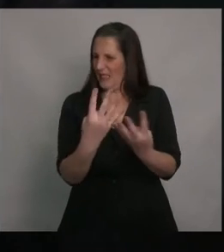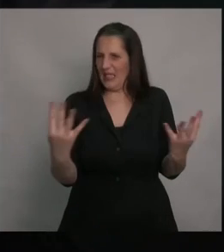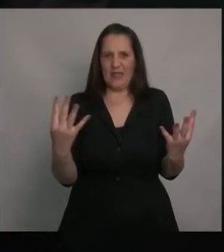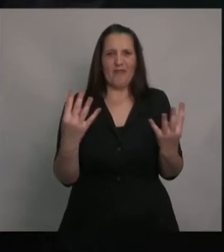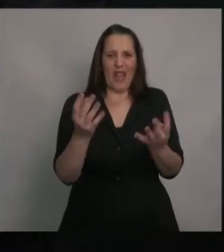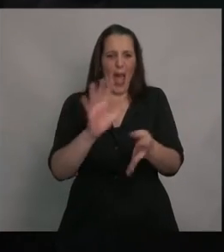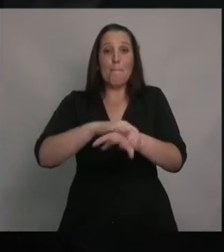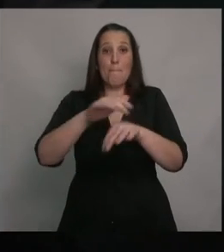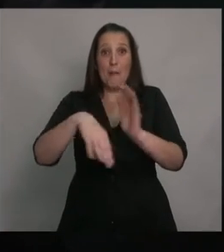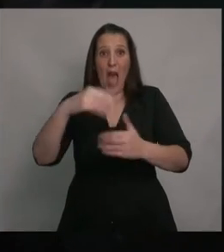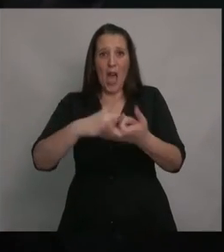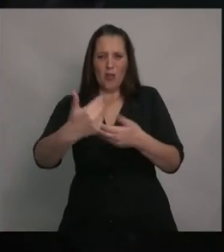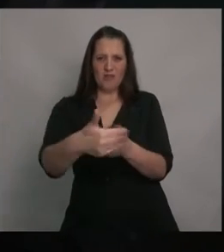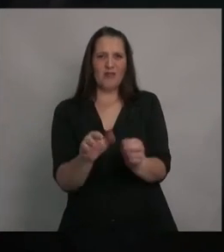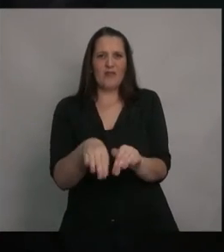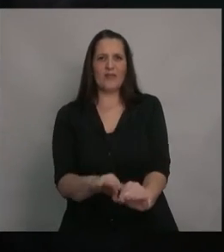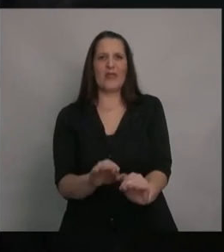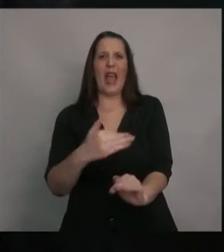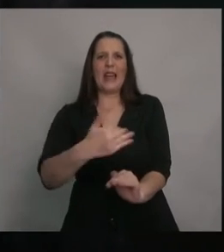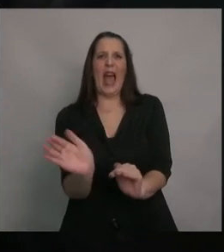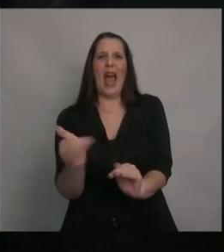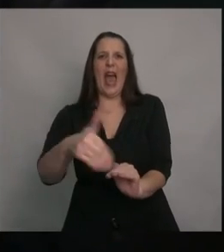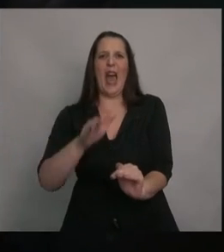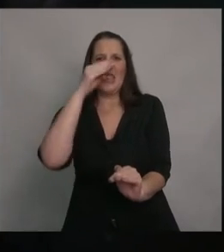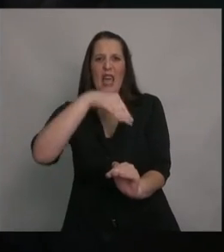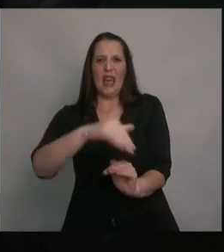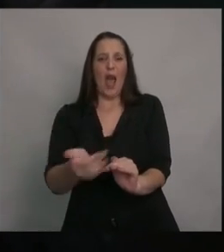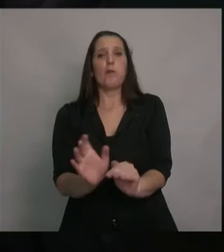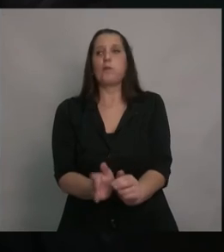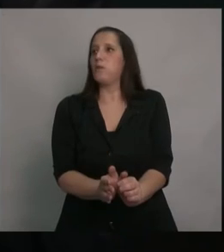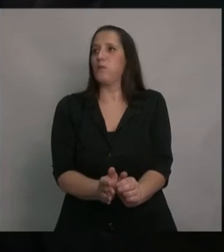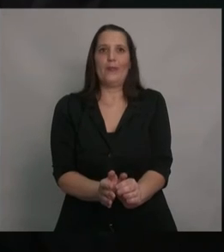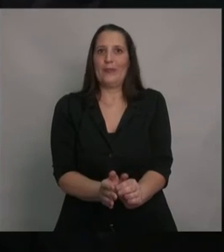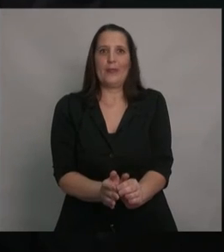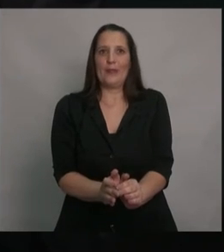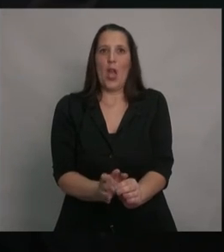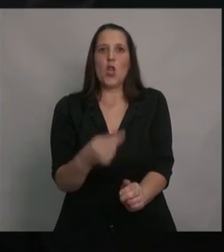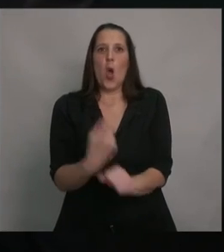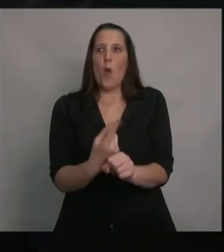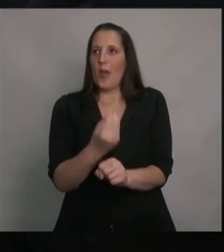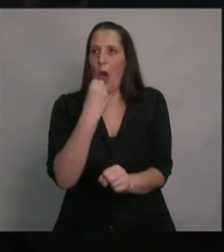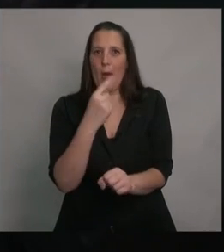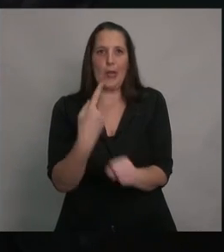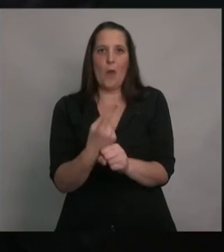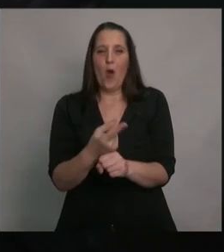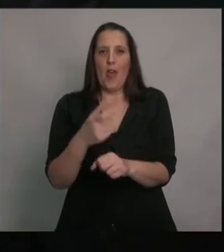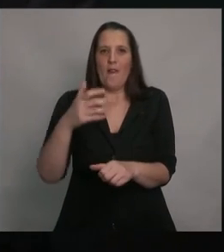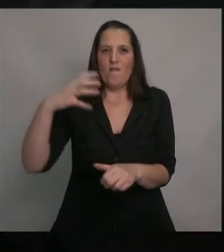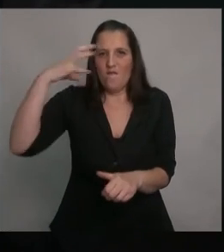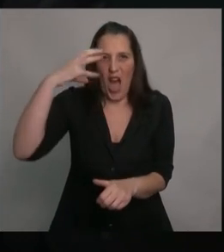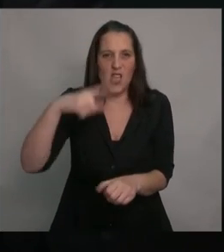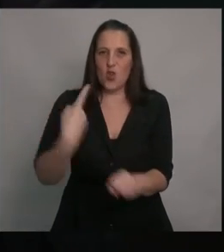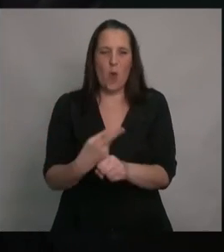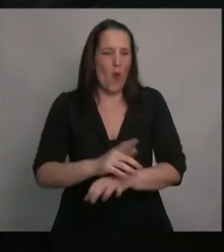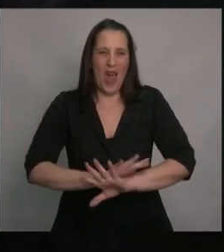las manos porque por razones de seguridad. Y con esa caja tú no puedes comer nada, o sea, ir al baño mucho menos. Era